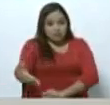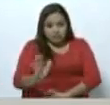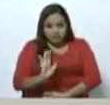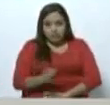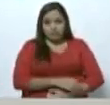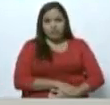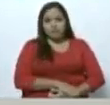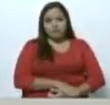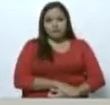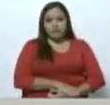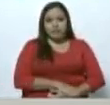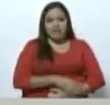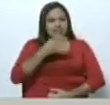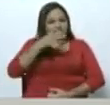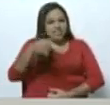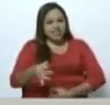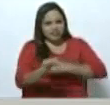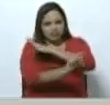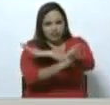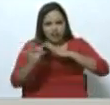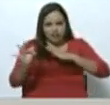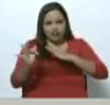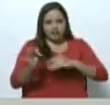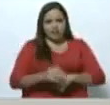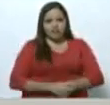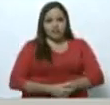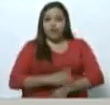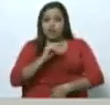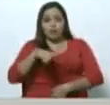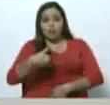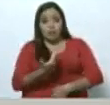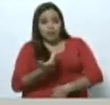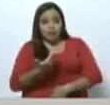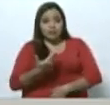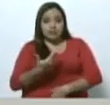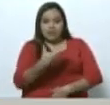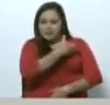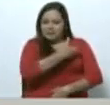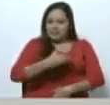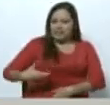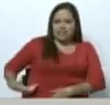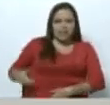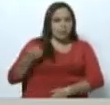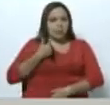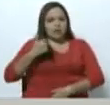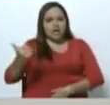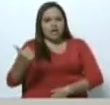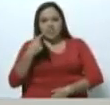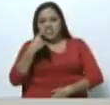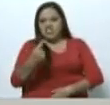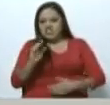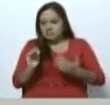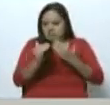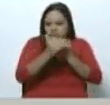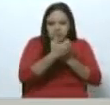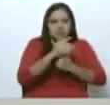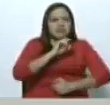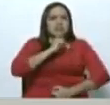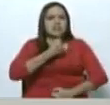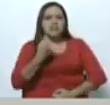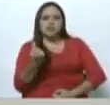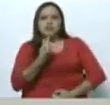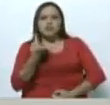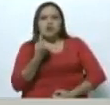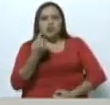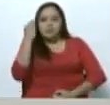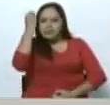Y la realidad de la frontera, no puede un presidente X taparla solo con